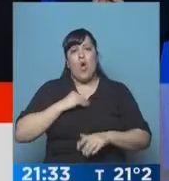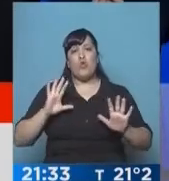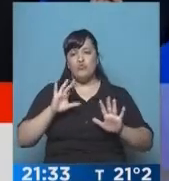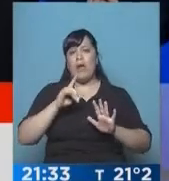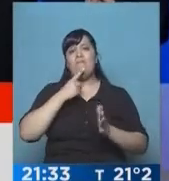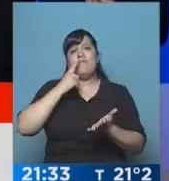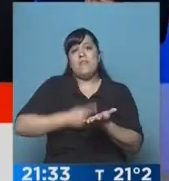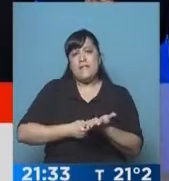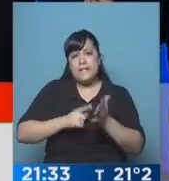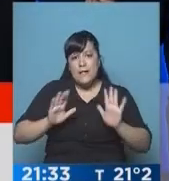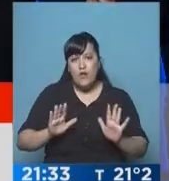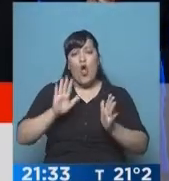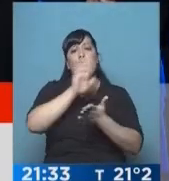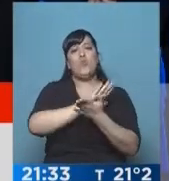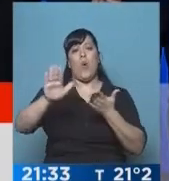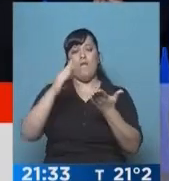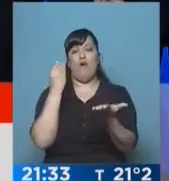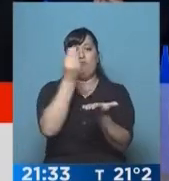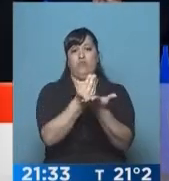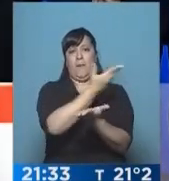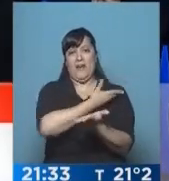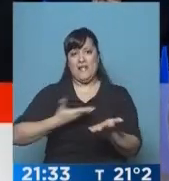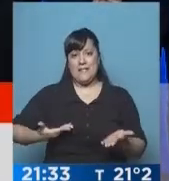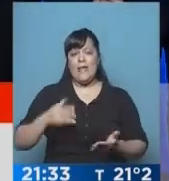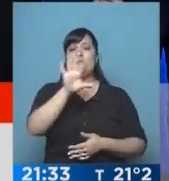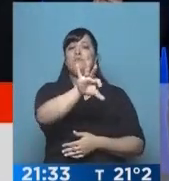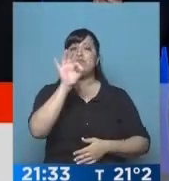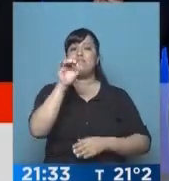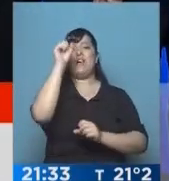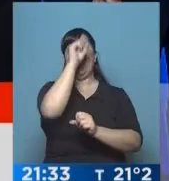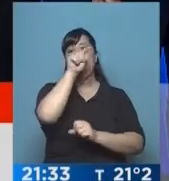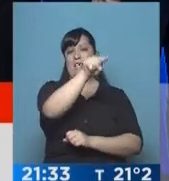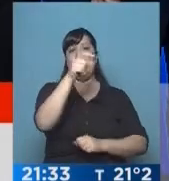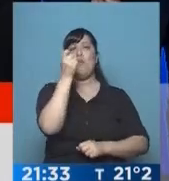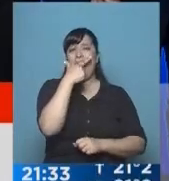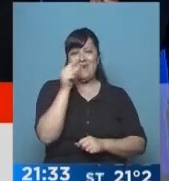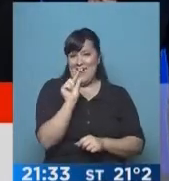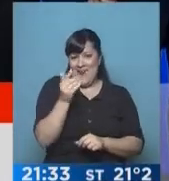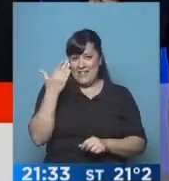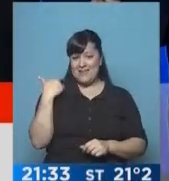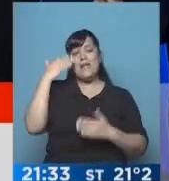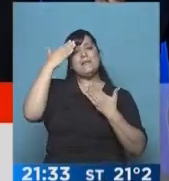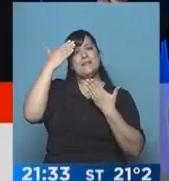ha elegido el nuevo presidente, el ingeniero Mauricio Macri, a quien acabo de saludar